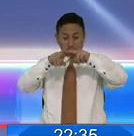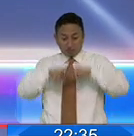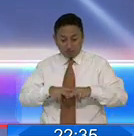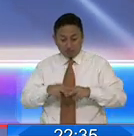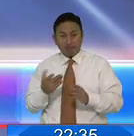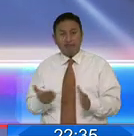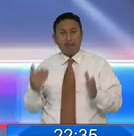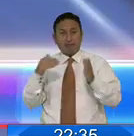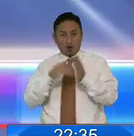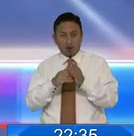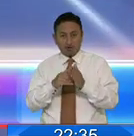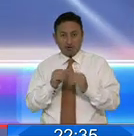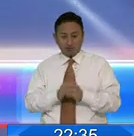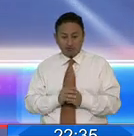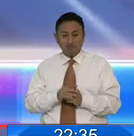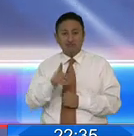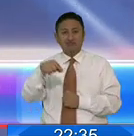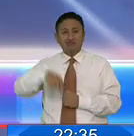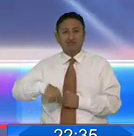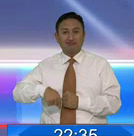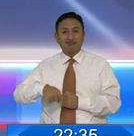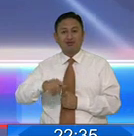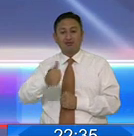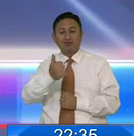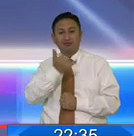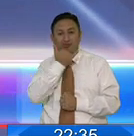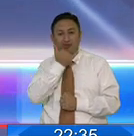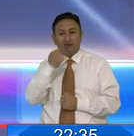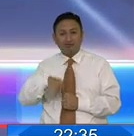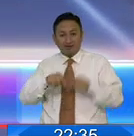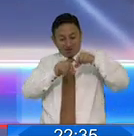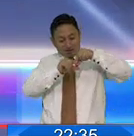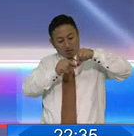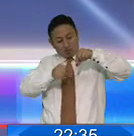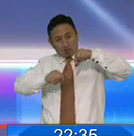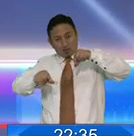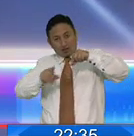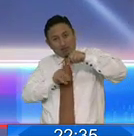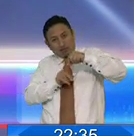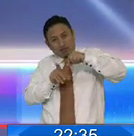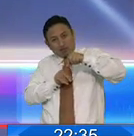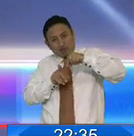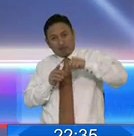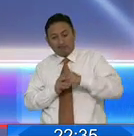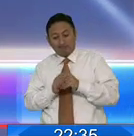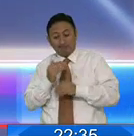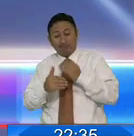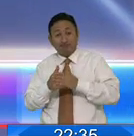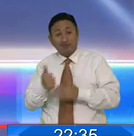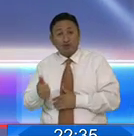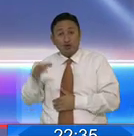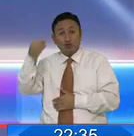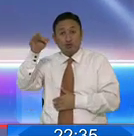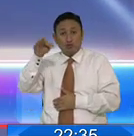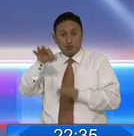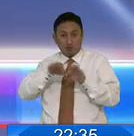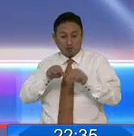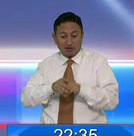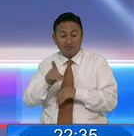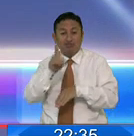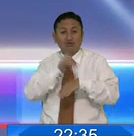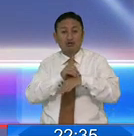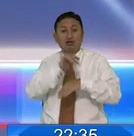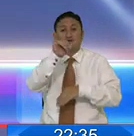nuevo procedimiento quirúrgico que se trataba de una perforación intestinal más adelante en el mismo documento se indica que la doctora yolanda